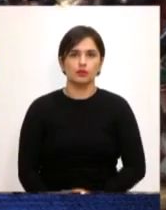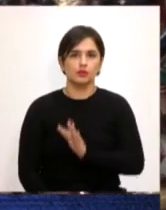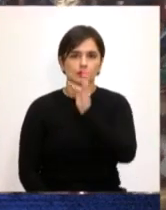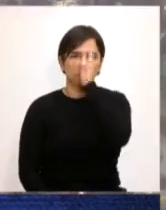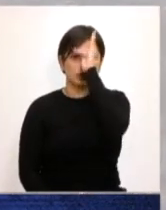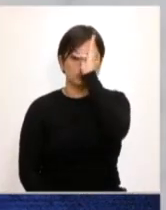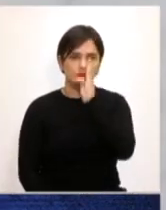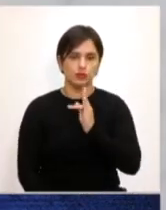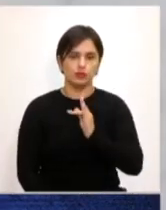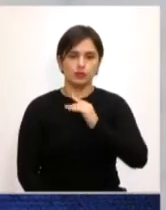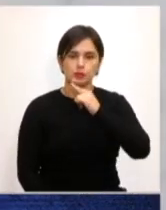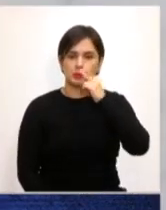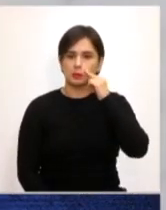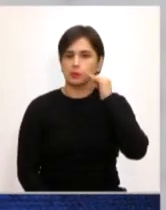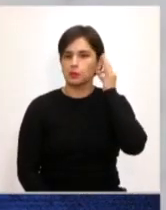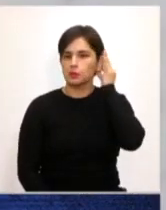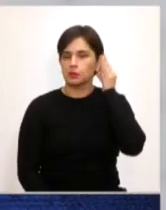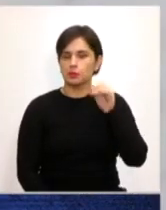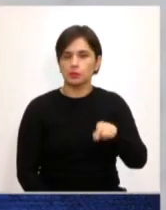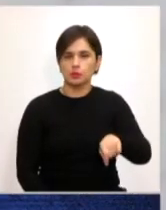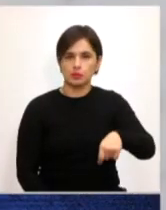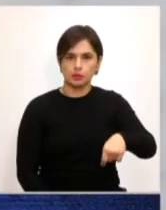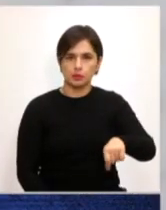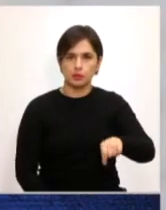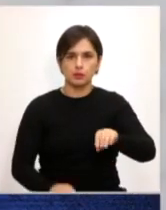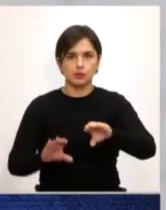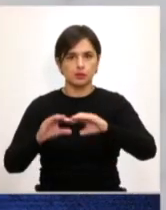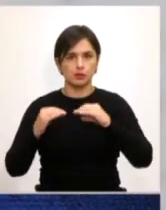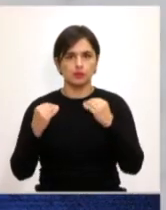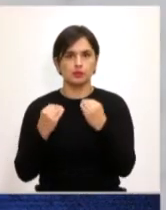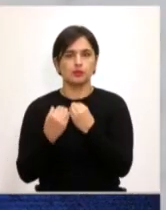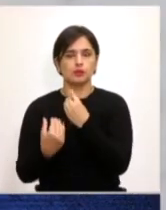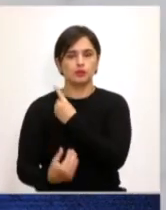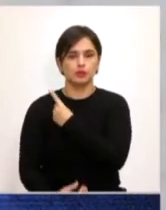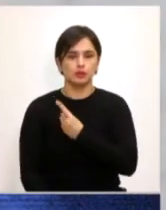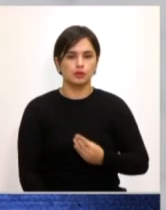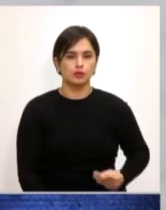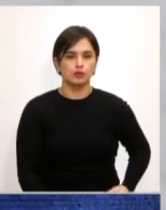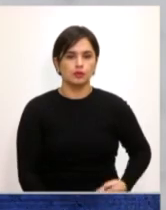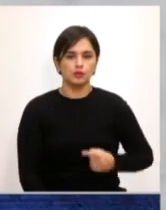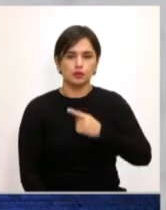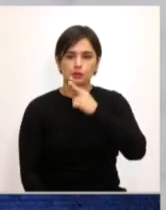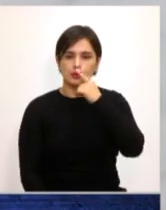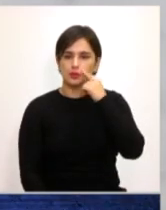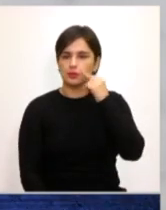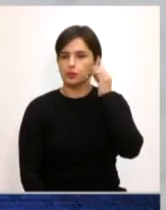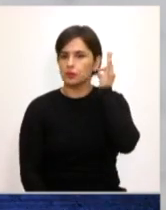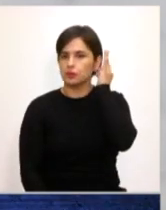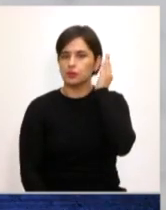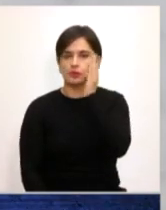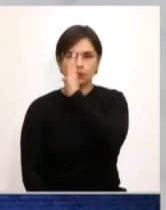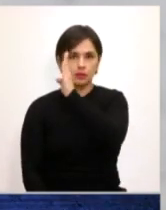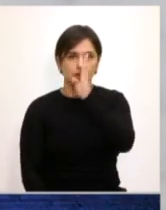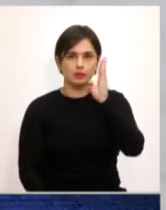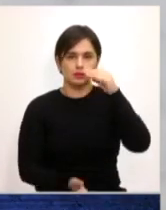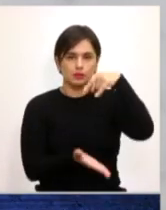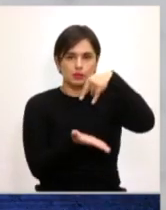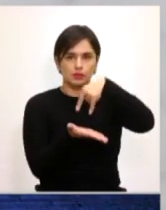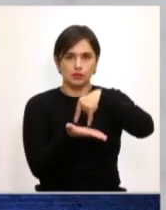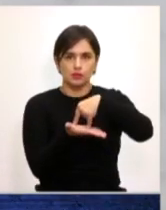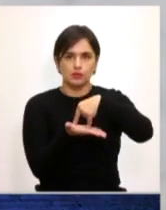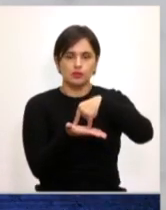funcionarias y funcionarios del Senado, de la Cámara de Diputadas y Diputados y de la Biblioteca del Congreso